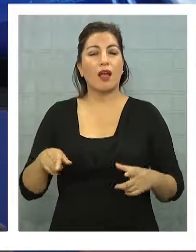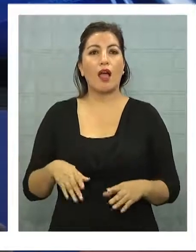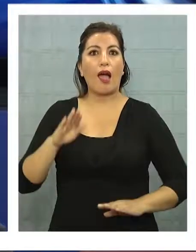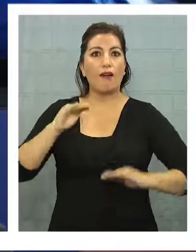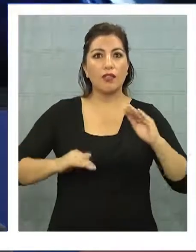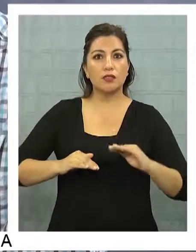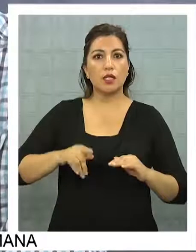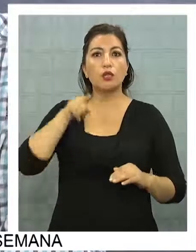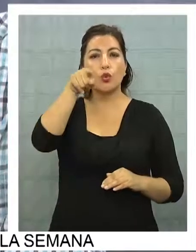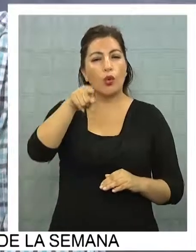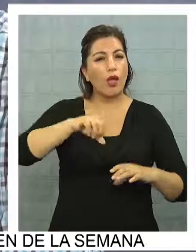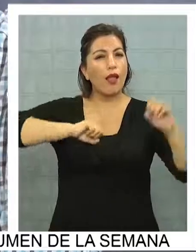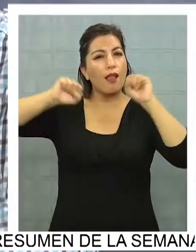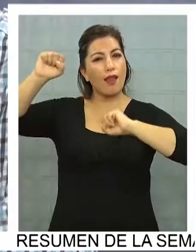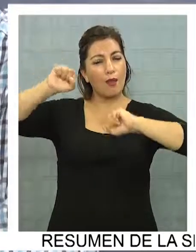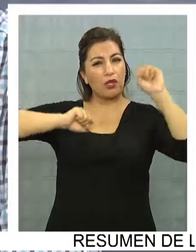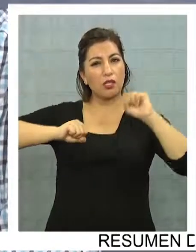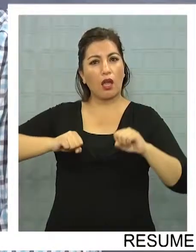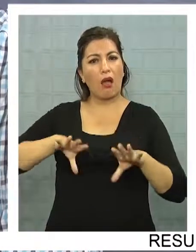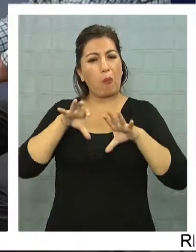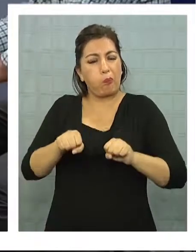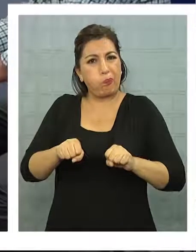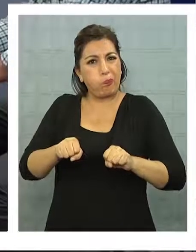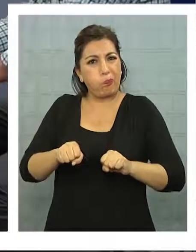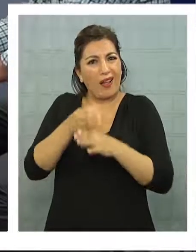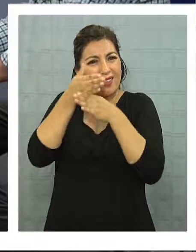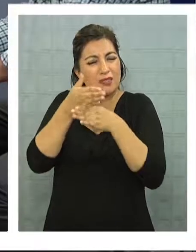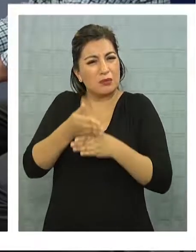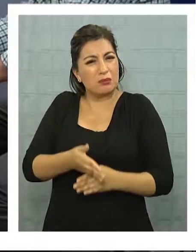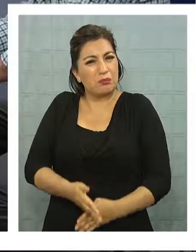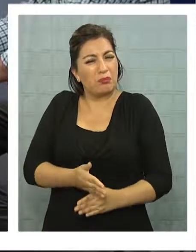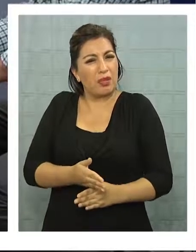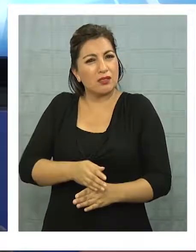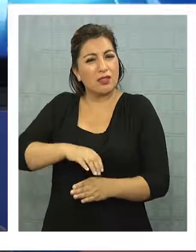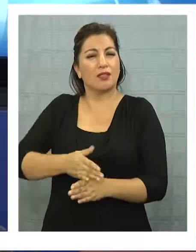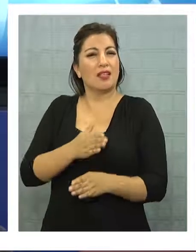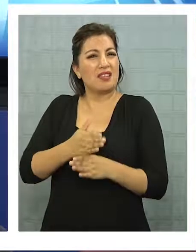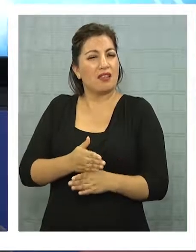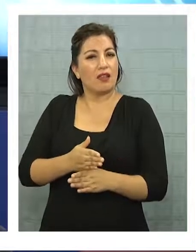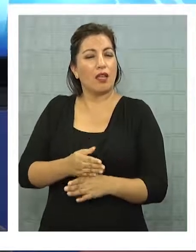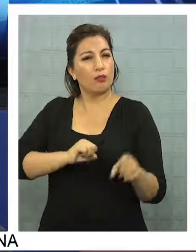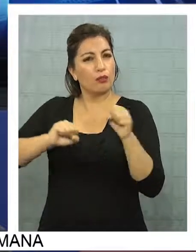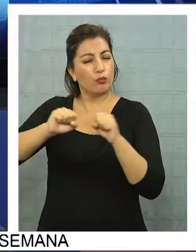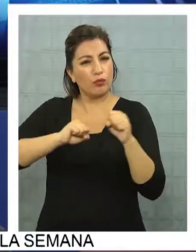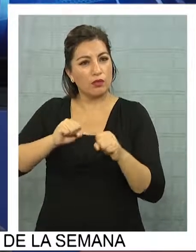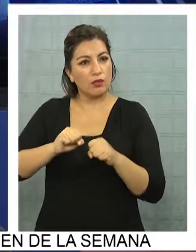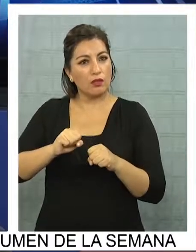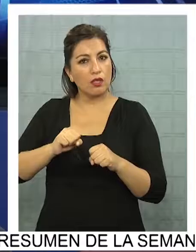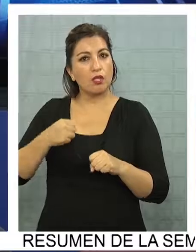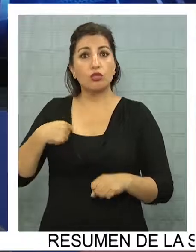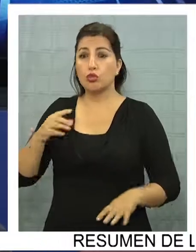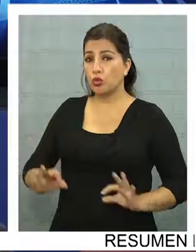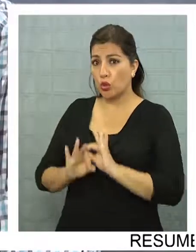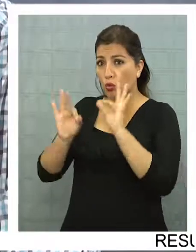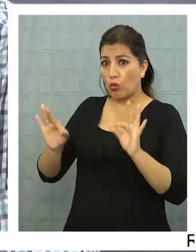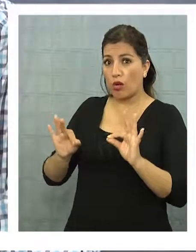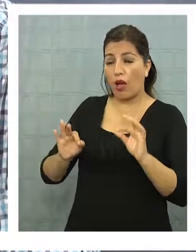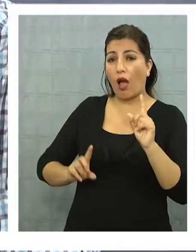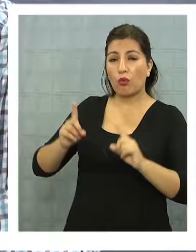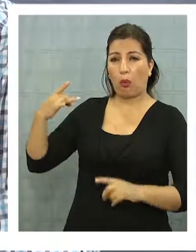los actuales intendentes, a otros funcionarios públicos, yo en este caso estaría dispuesto a cortar el plazo para esta vez. Por lo demás, yo siempre he